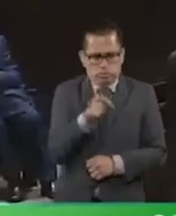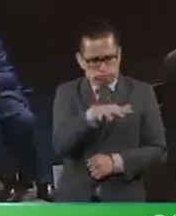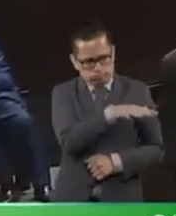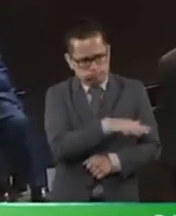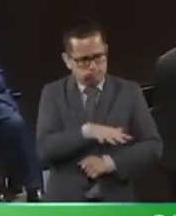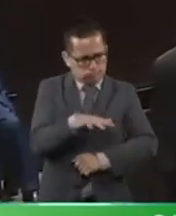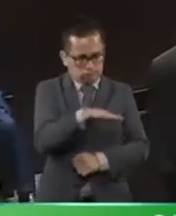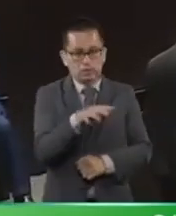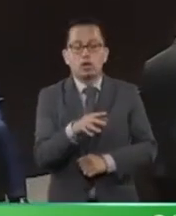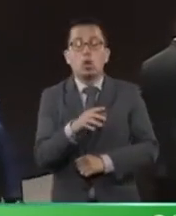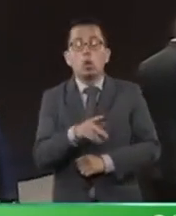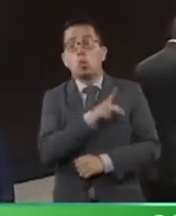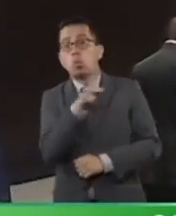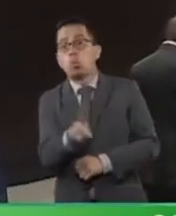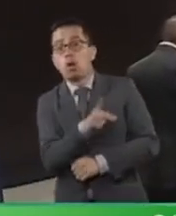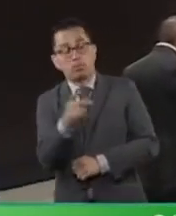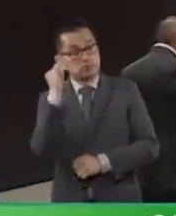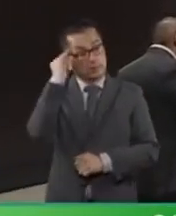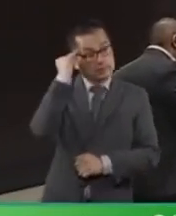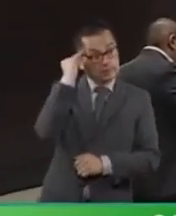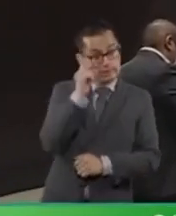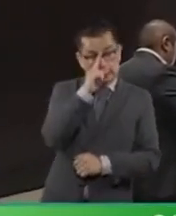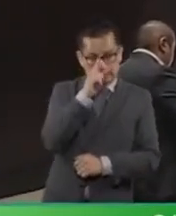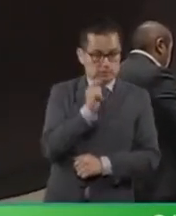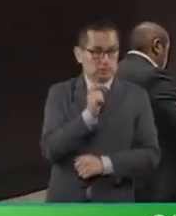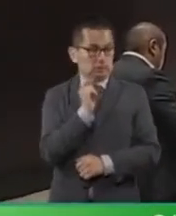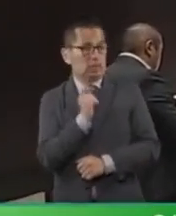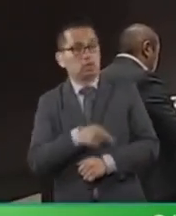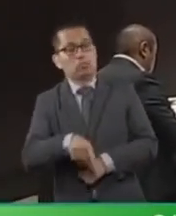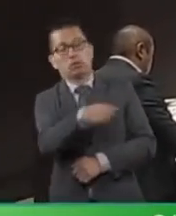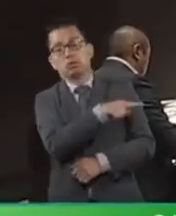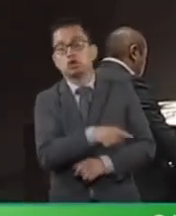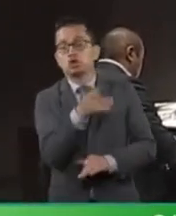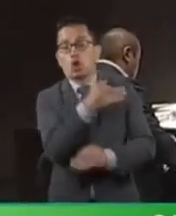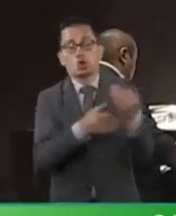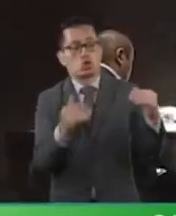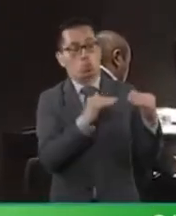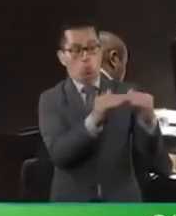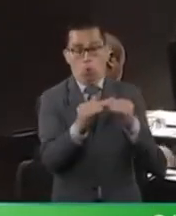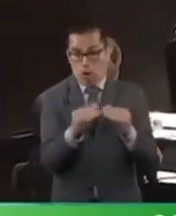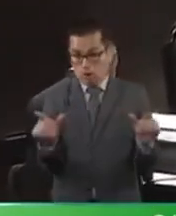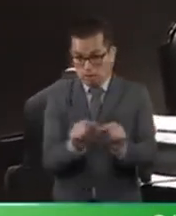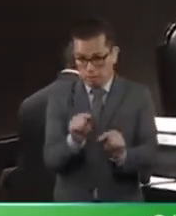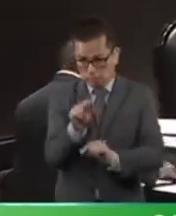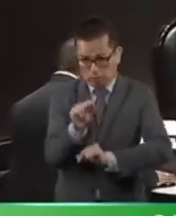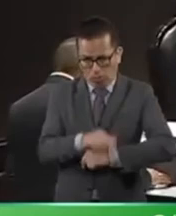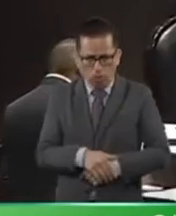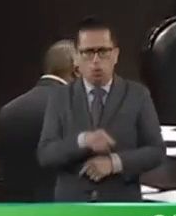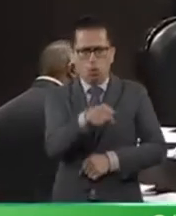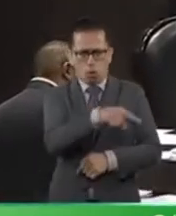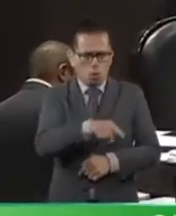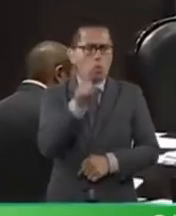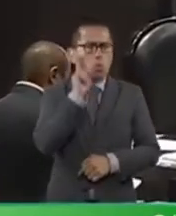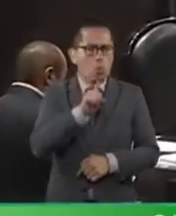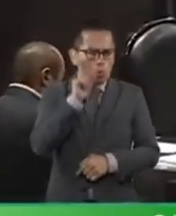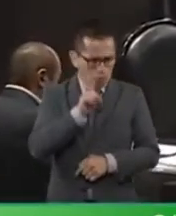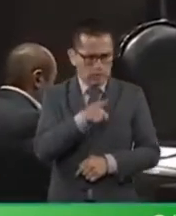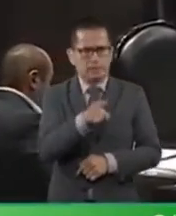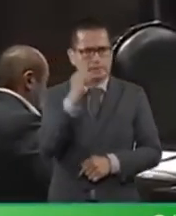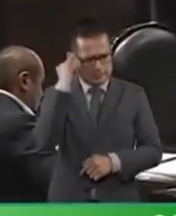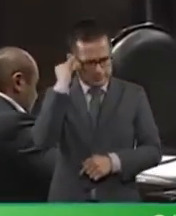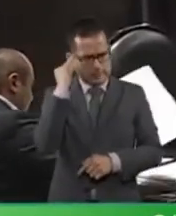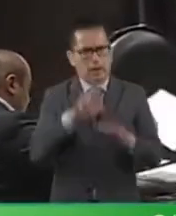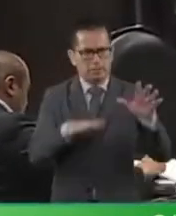lenguaje neutro, que hablar de una mujer privada de su libertad y hablar de una mujer privada de su libertad indígena es